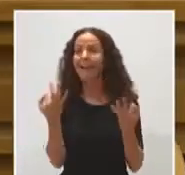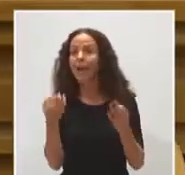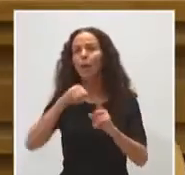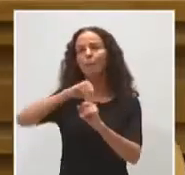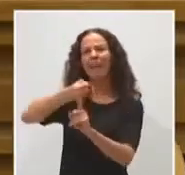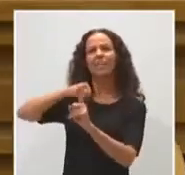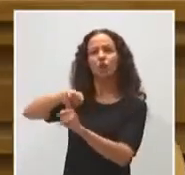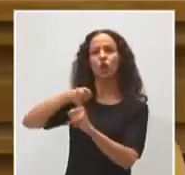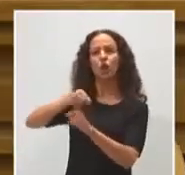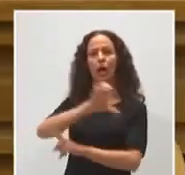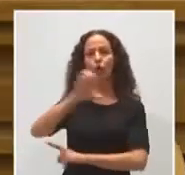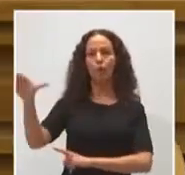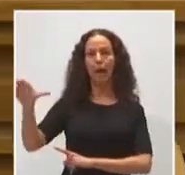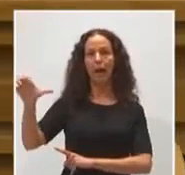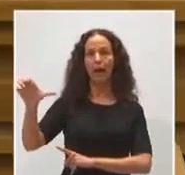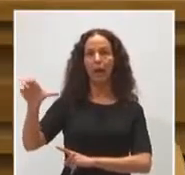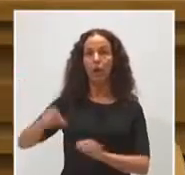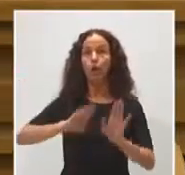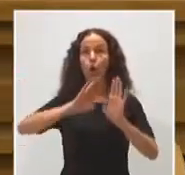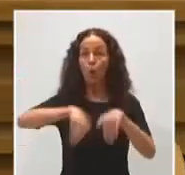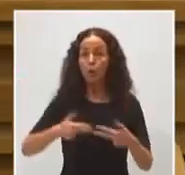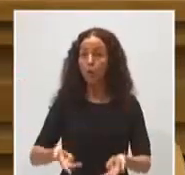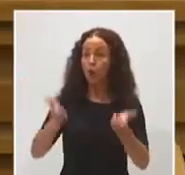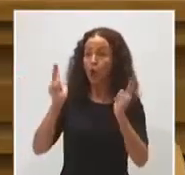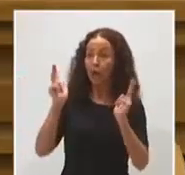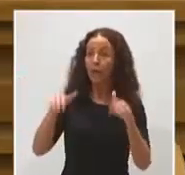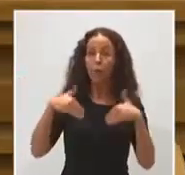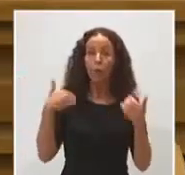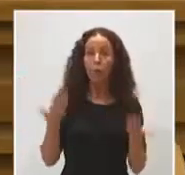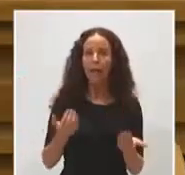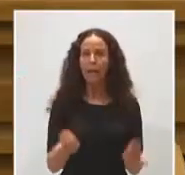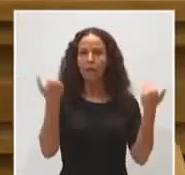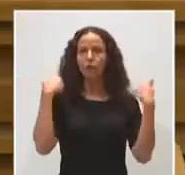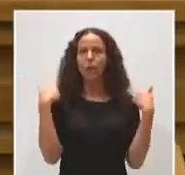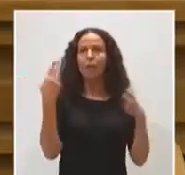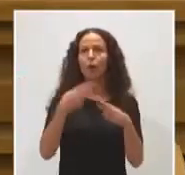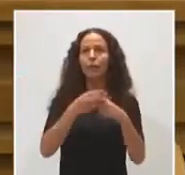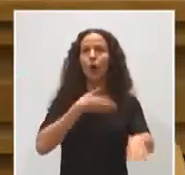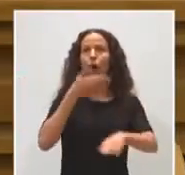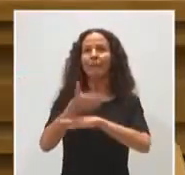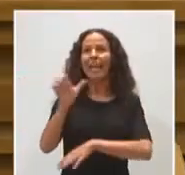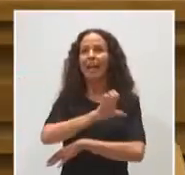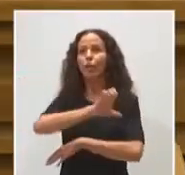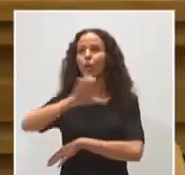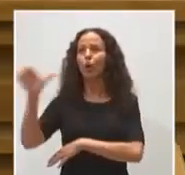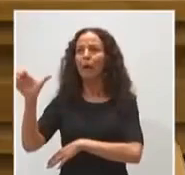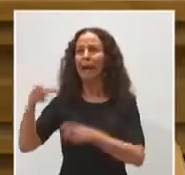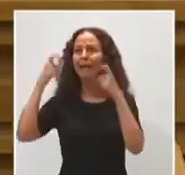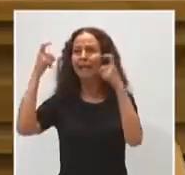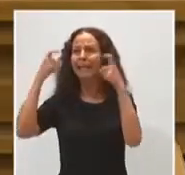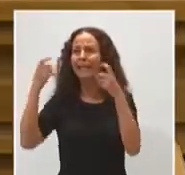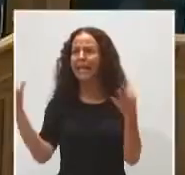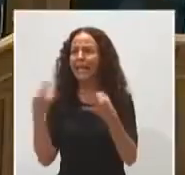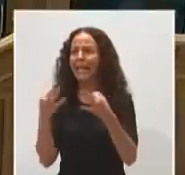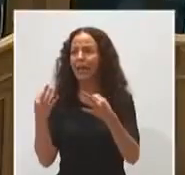y lo último tolerable es que haya responsables políticos que vayan a europa a intentar que no nos lleguen